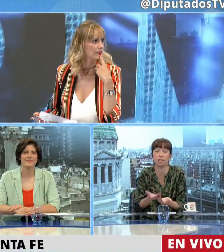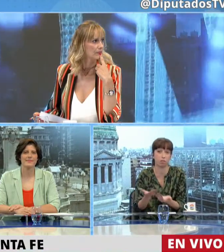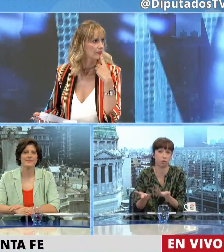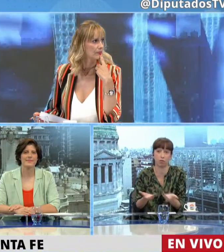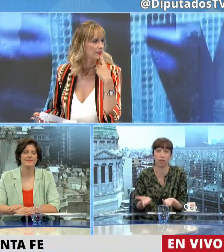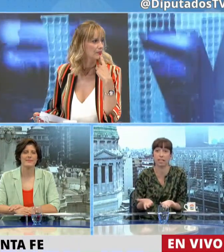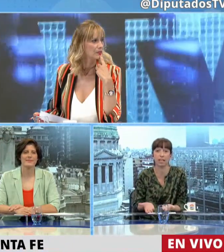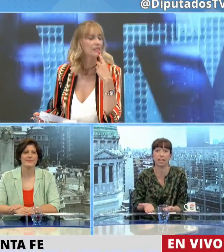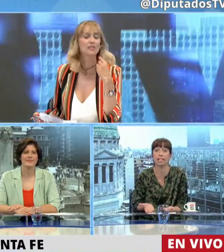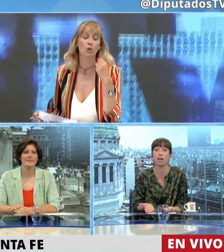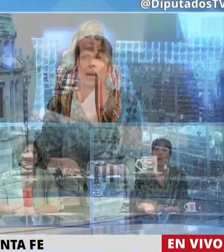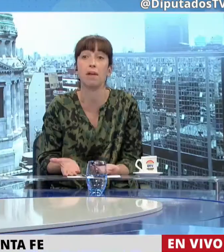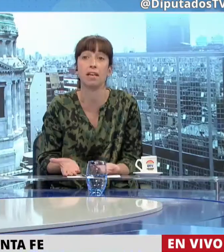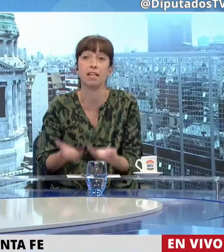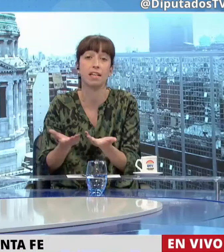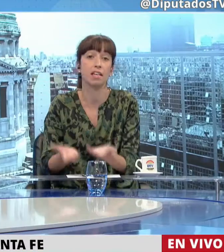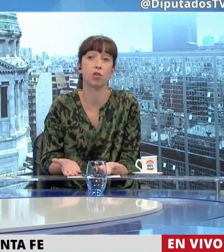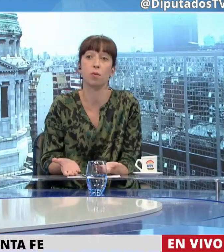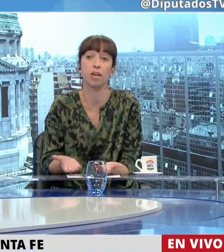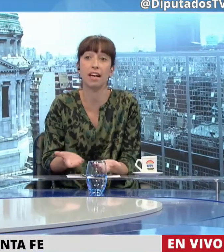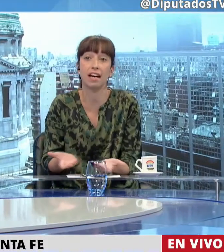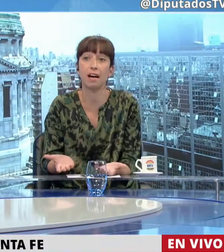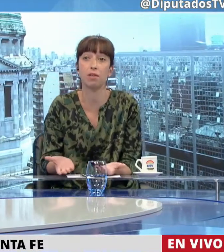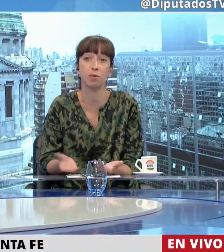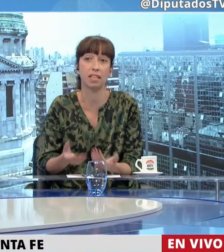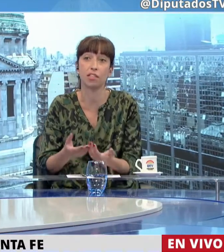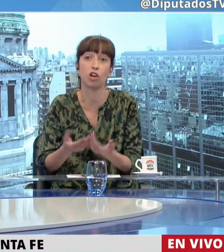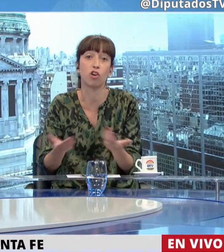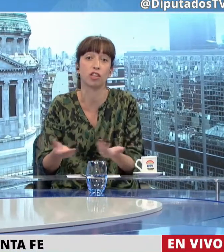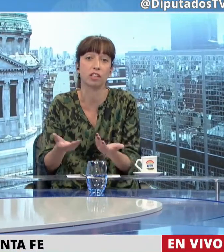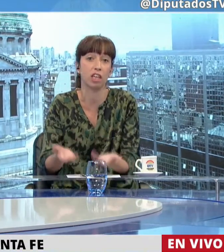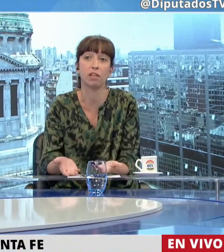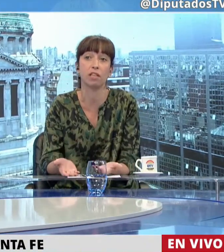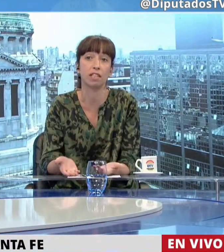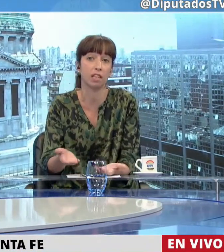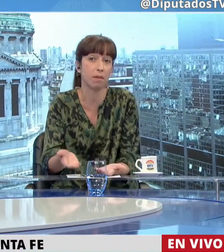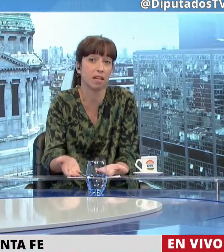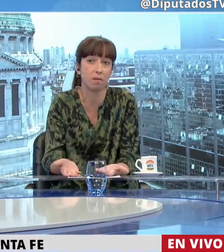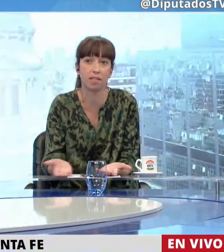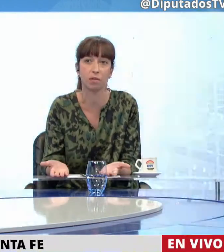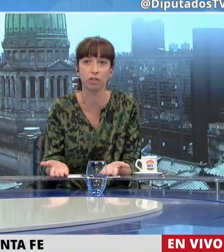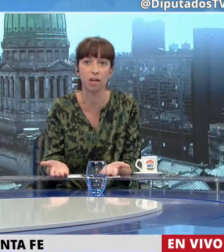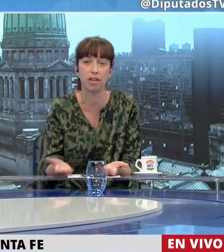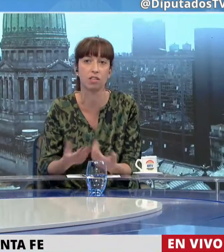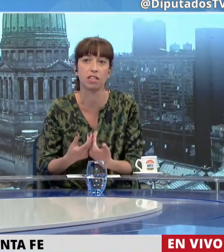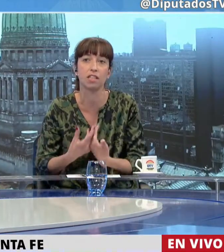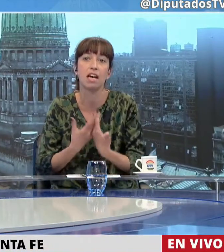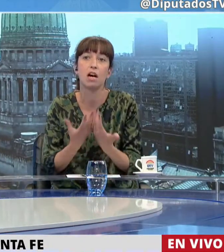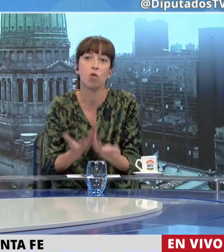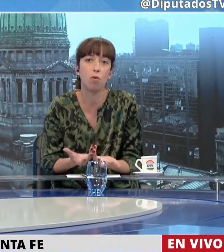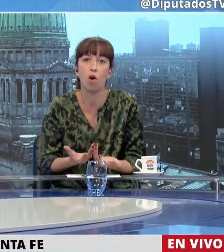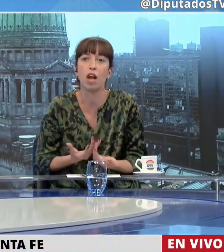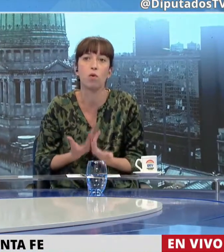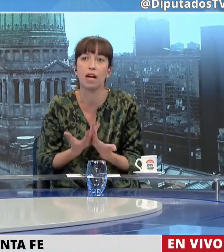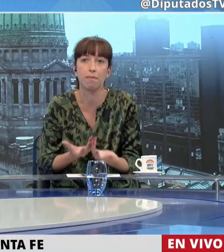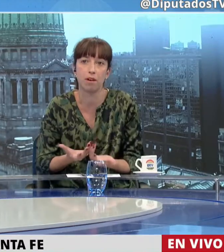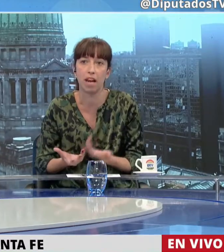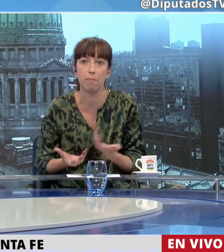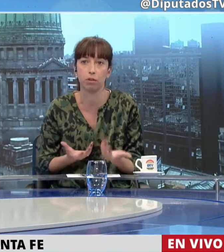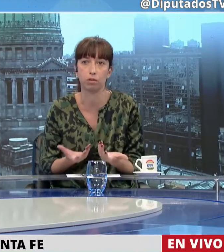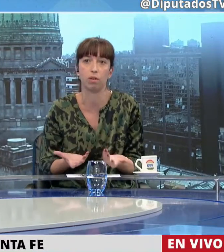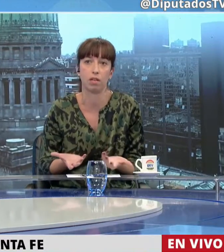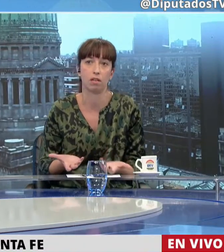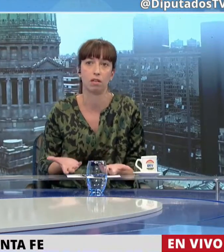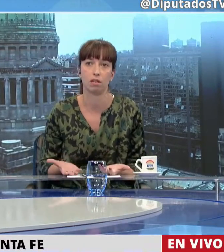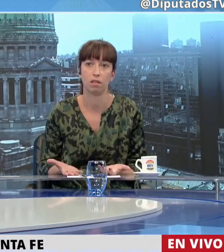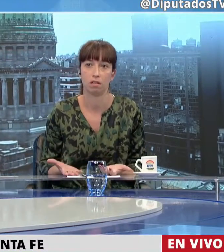Ese fue el día del escándalo de América. Claro. Si hubiera habido una sesión corta solamente con ese tema, iba y se votaba. Entonces, ¿hubo algún cambio en nosotros